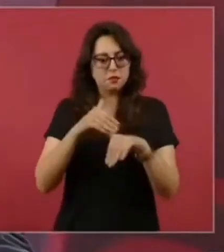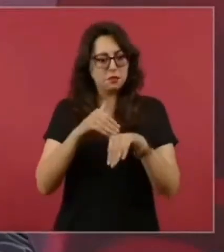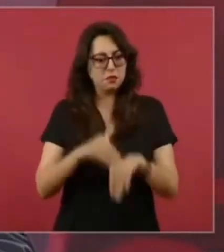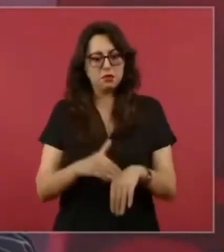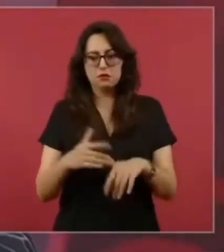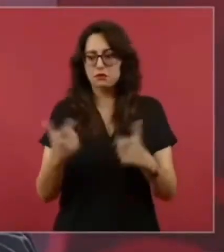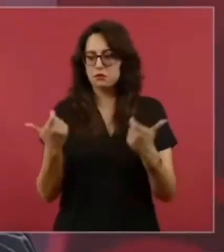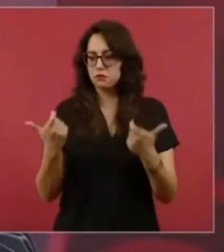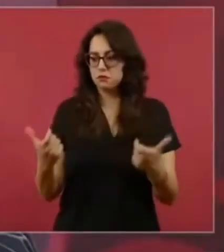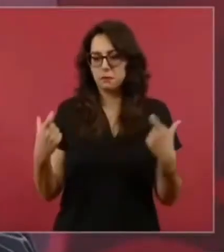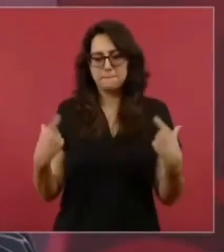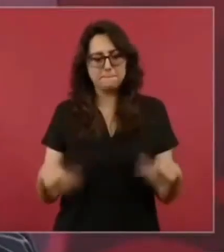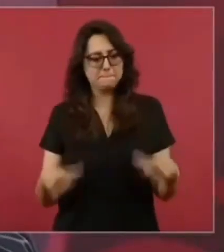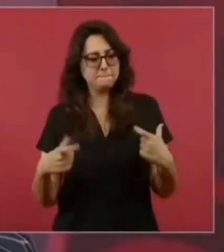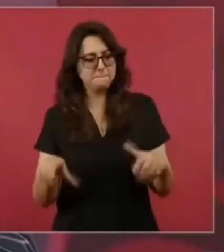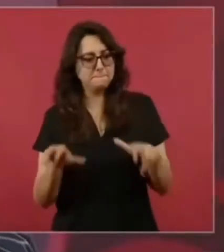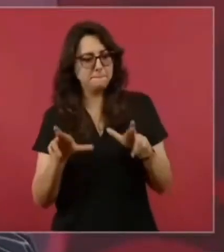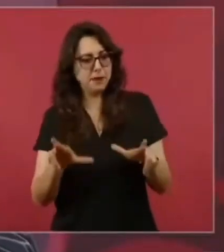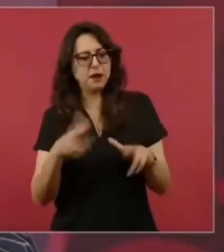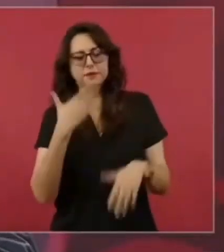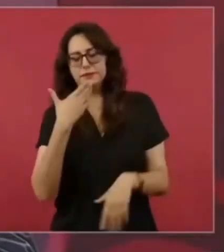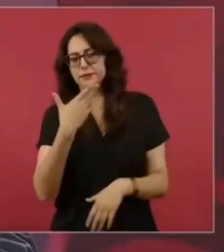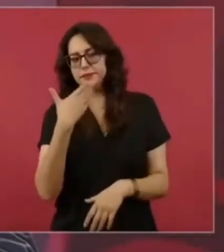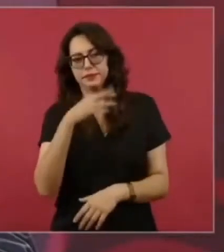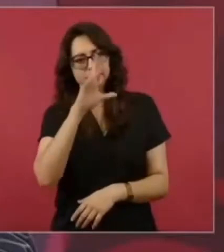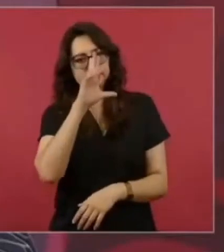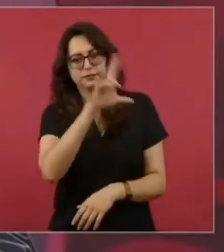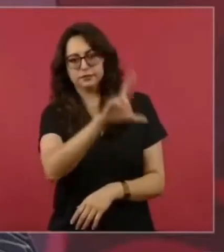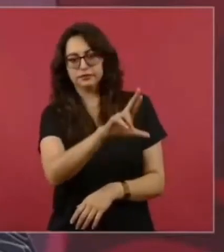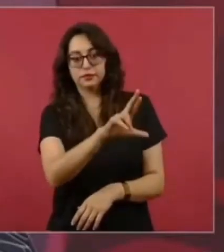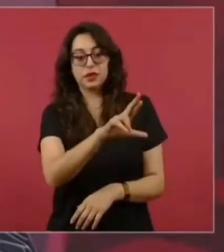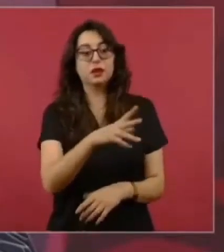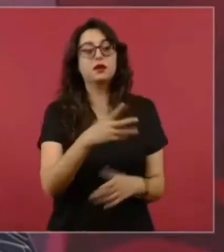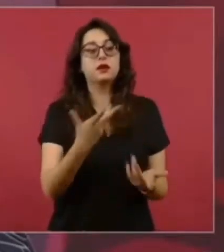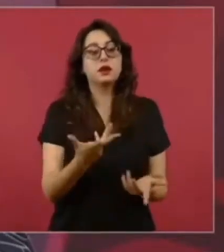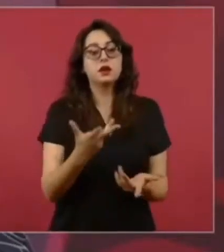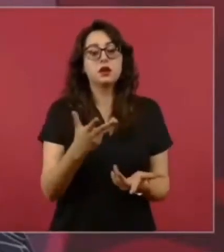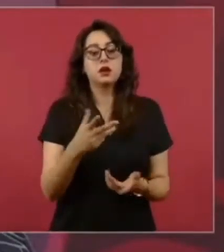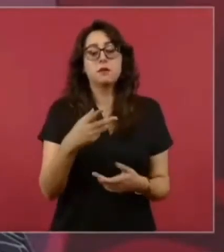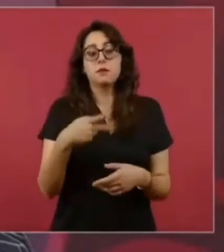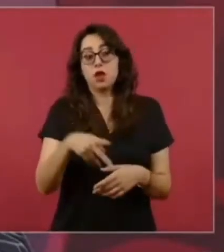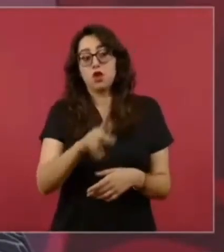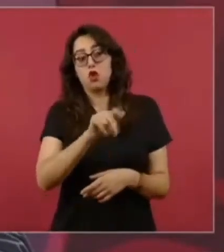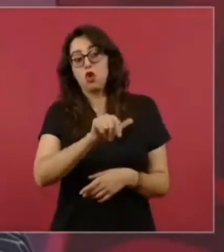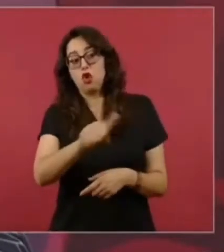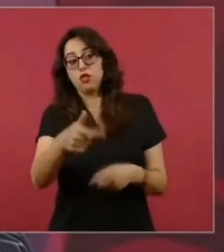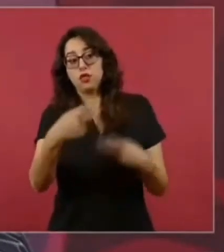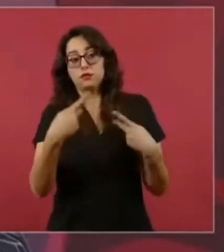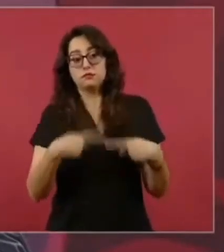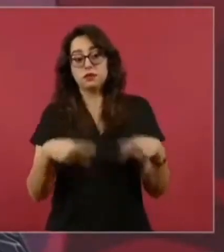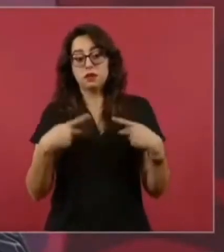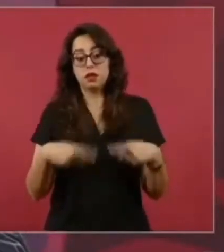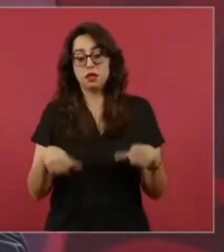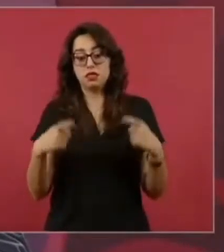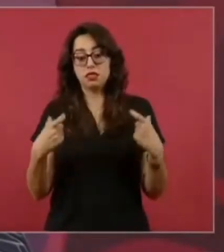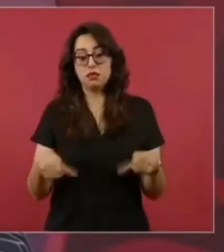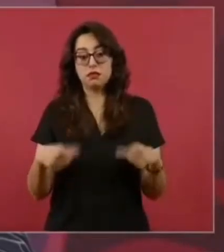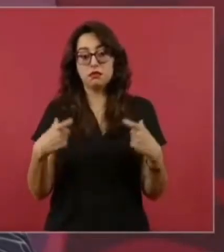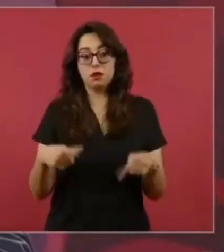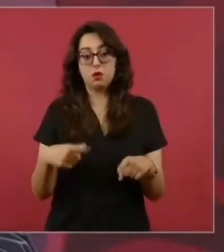respeto. Yo estoy en contra de la riqueza mala vida. Estoy en contra de la